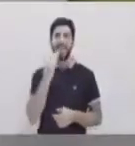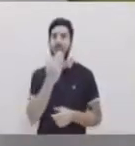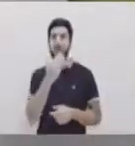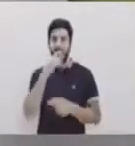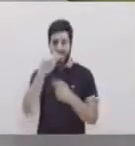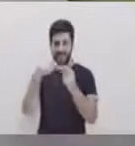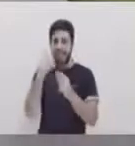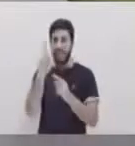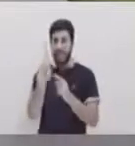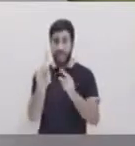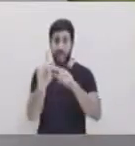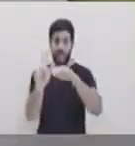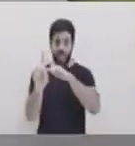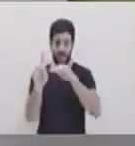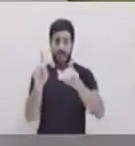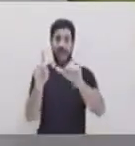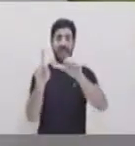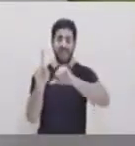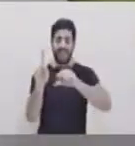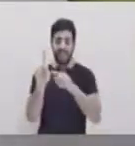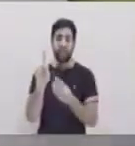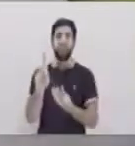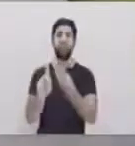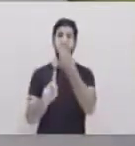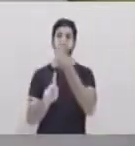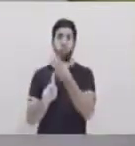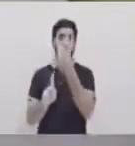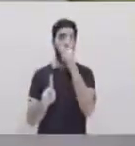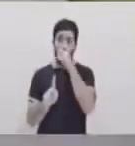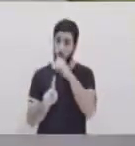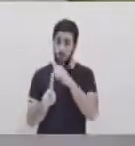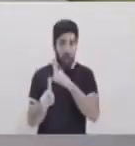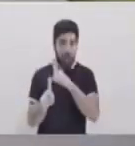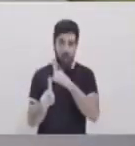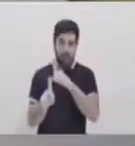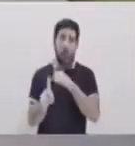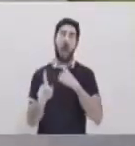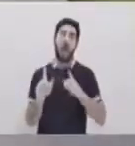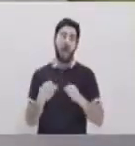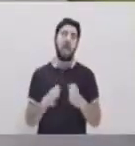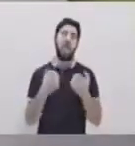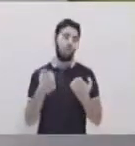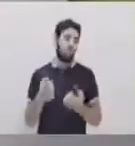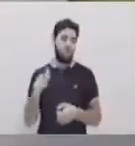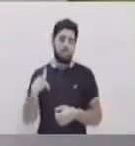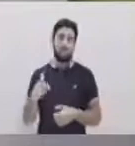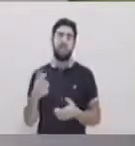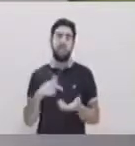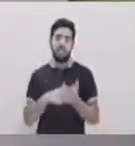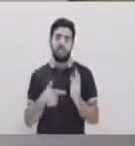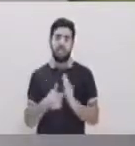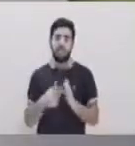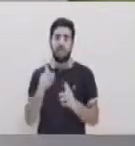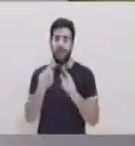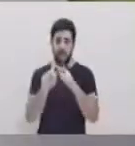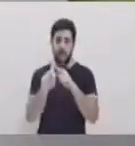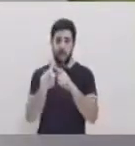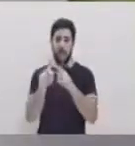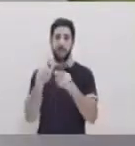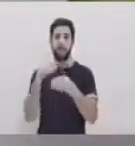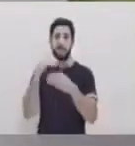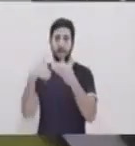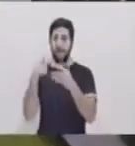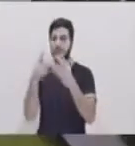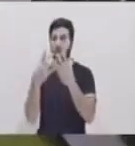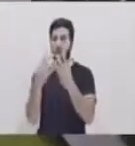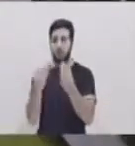este combustible y solo fuese el papel como nosotros lo tenemos acá, definitivamente